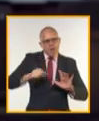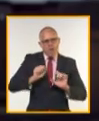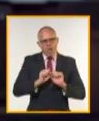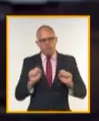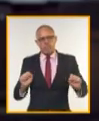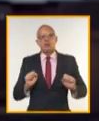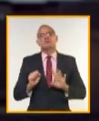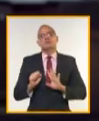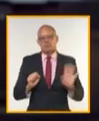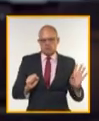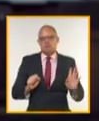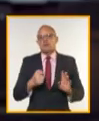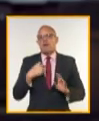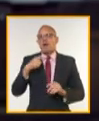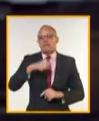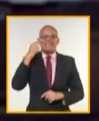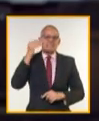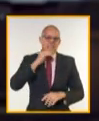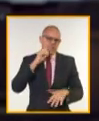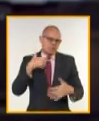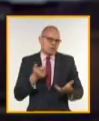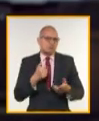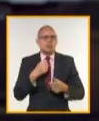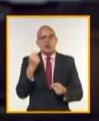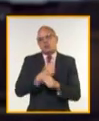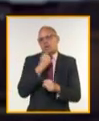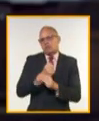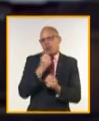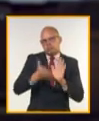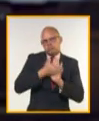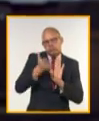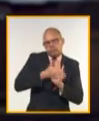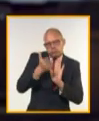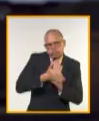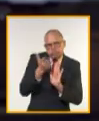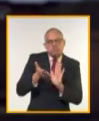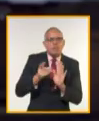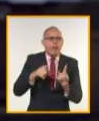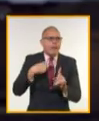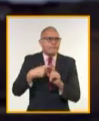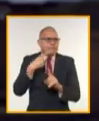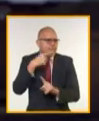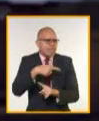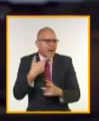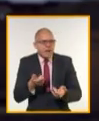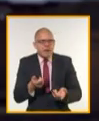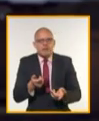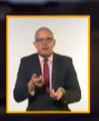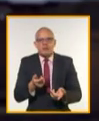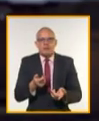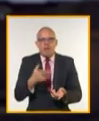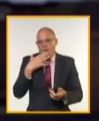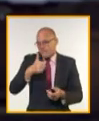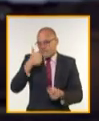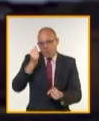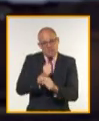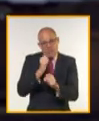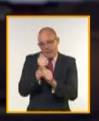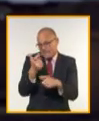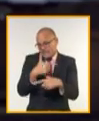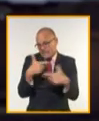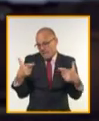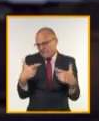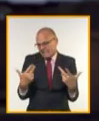participa de forma directa en las construcciones, pero sobre todo, y donde mejor inserción logra